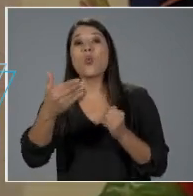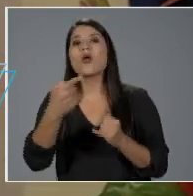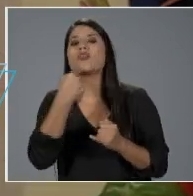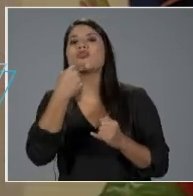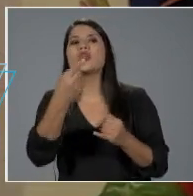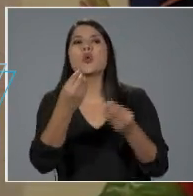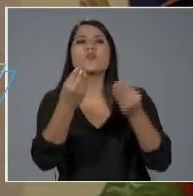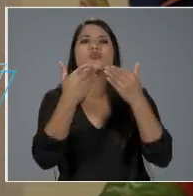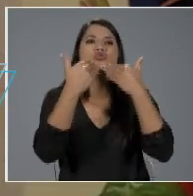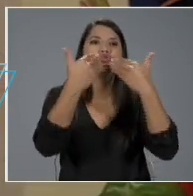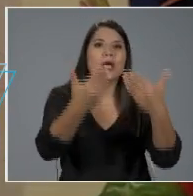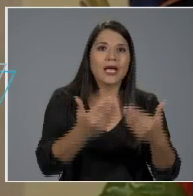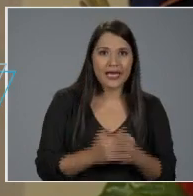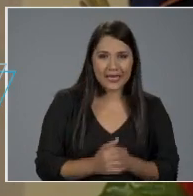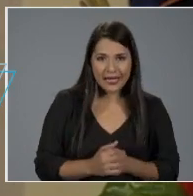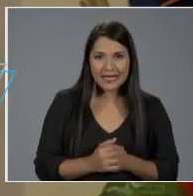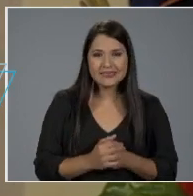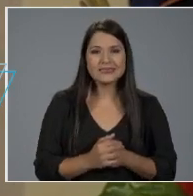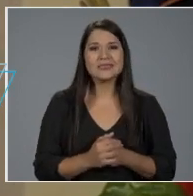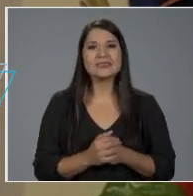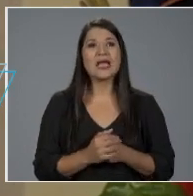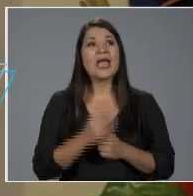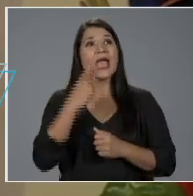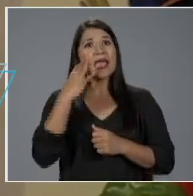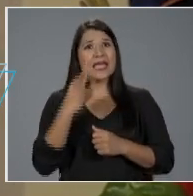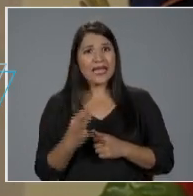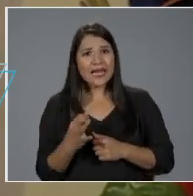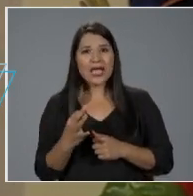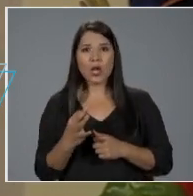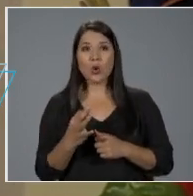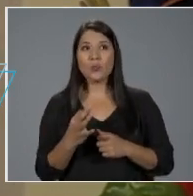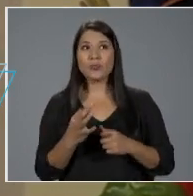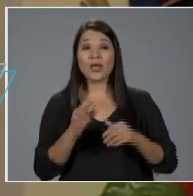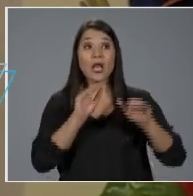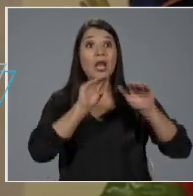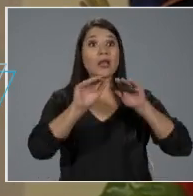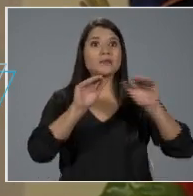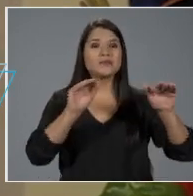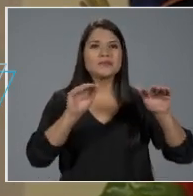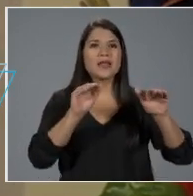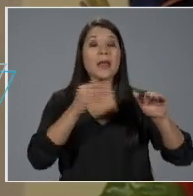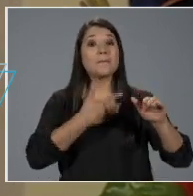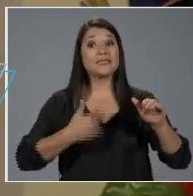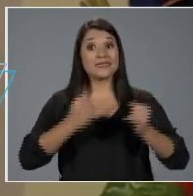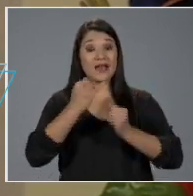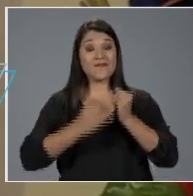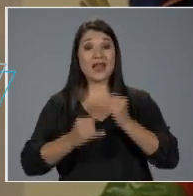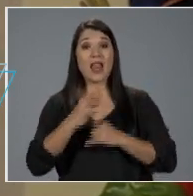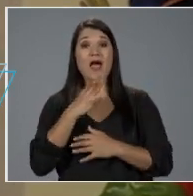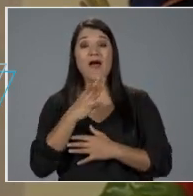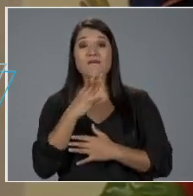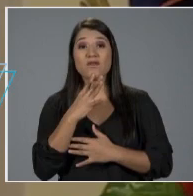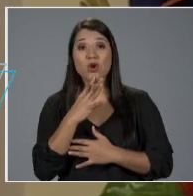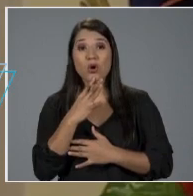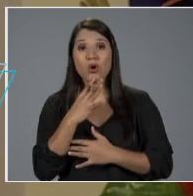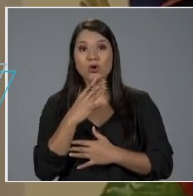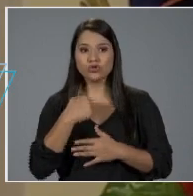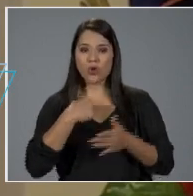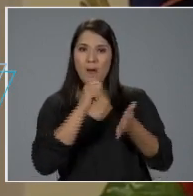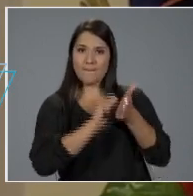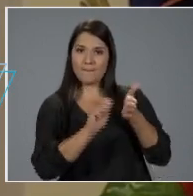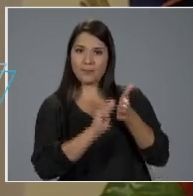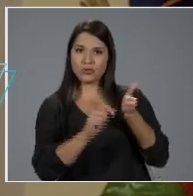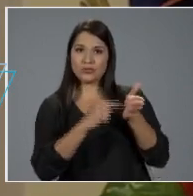hizo un llamado que creo que tenemos, Gina, vos y yo, que destacar. Sí. Él habló, yo lo apunté